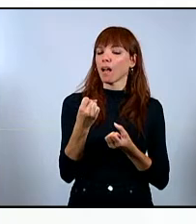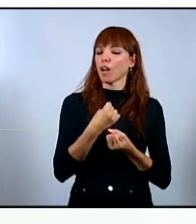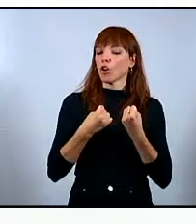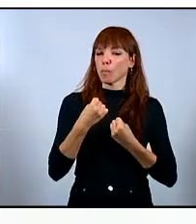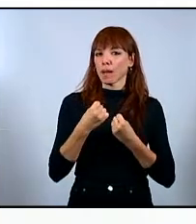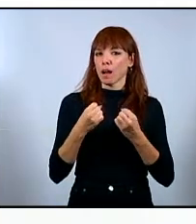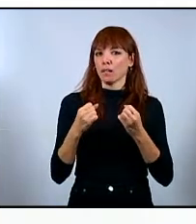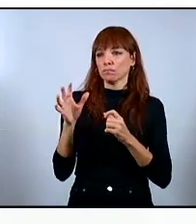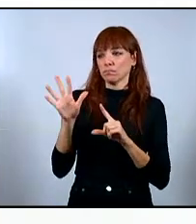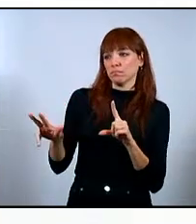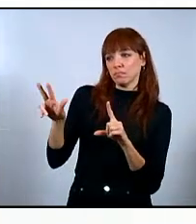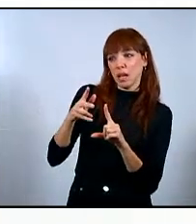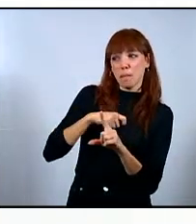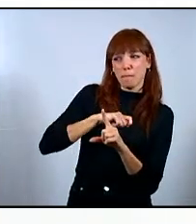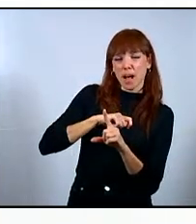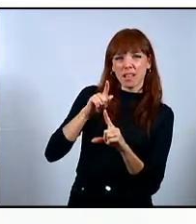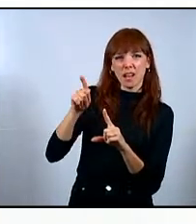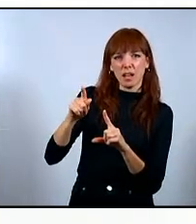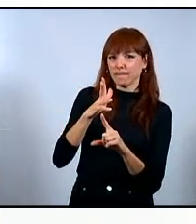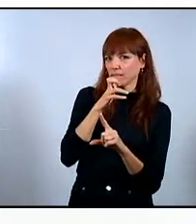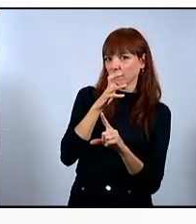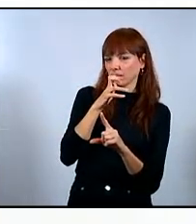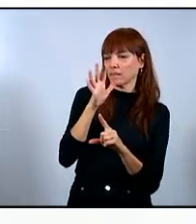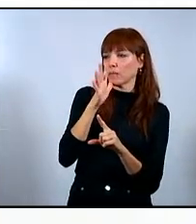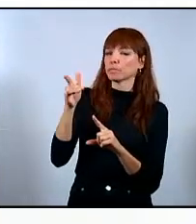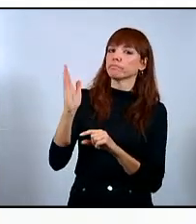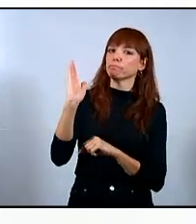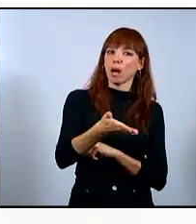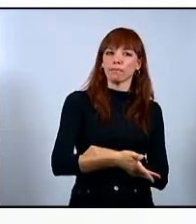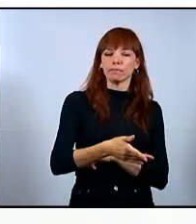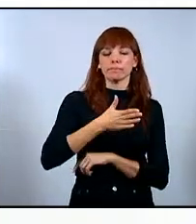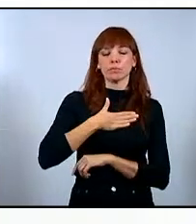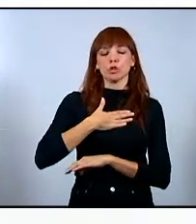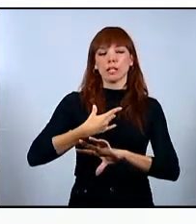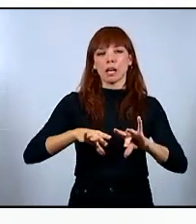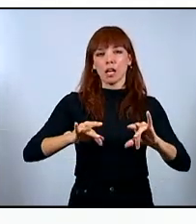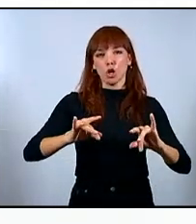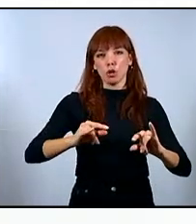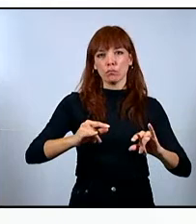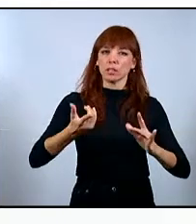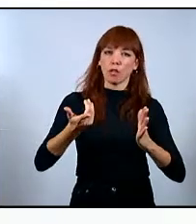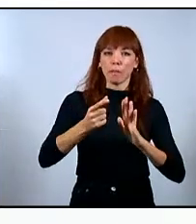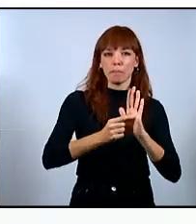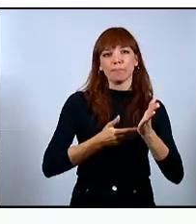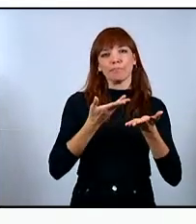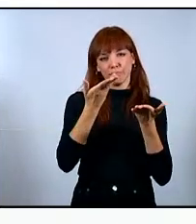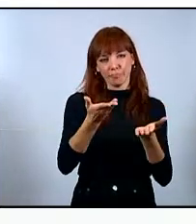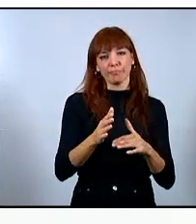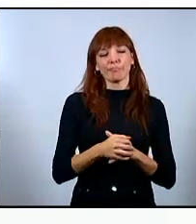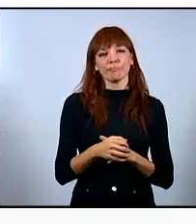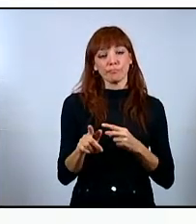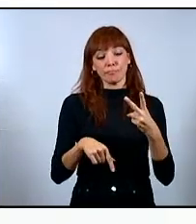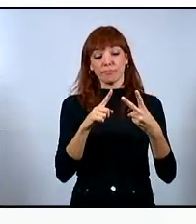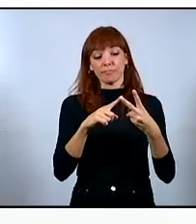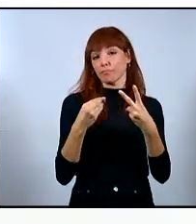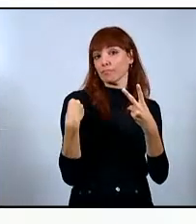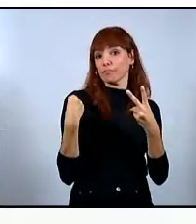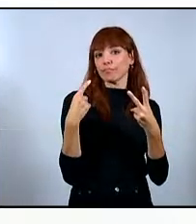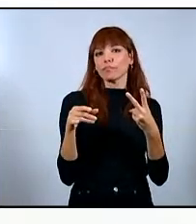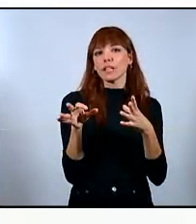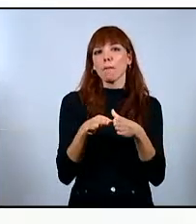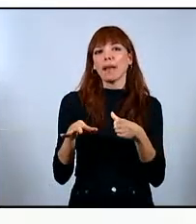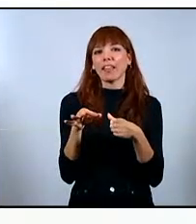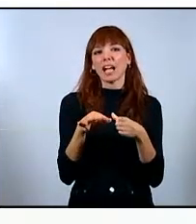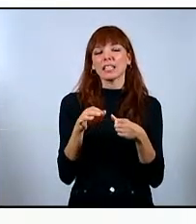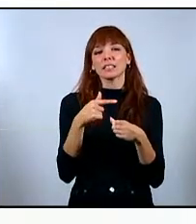está sufriendo España y que perjudica en mayor medida a nuestra región. Y con respecto al tema de Valdecañas, la Junta de